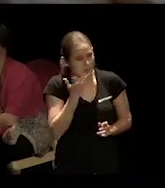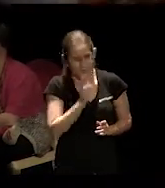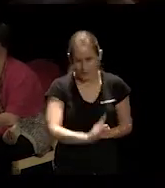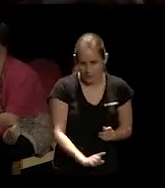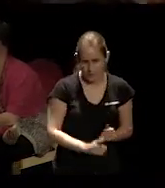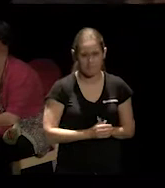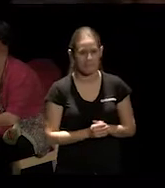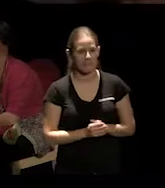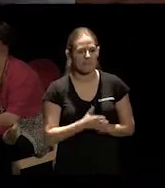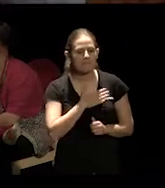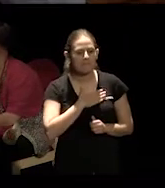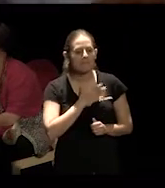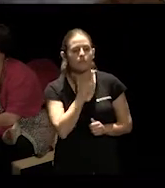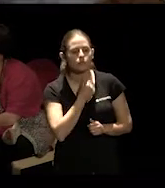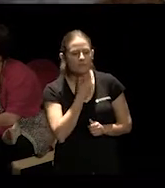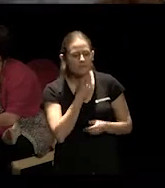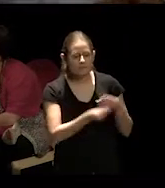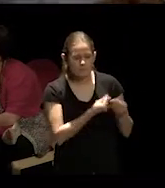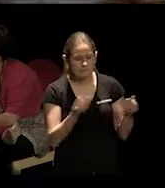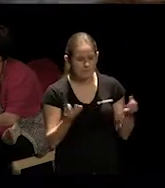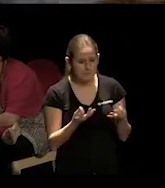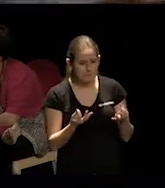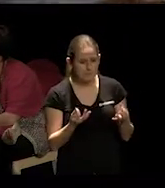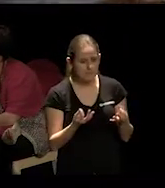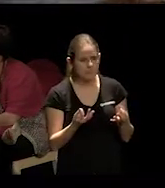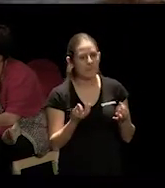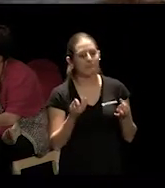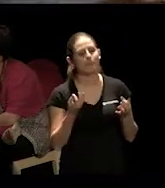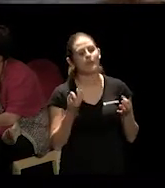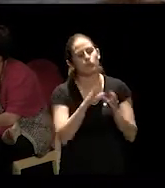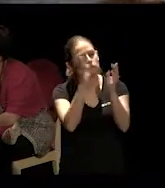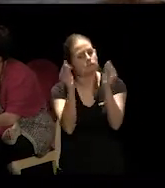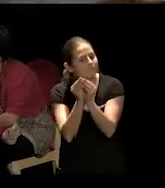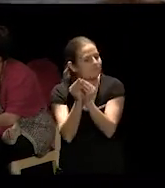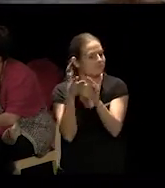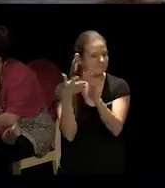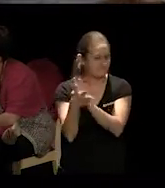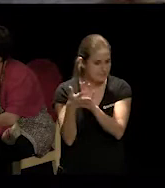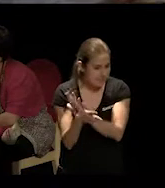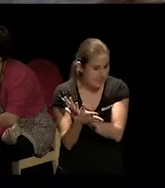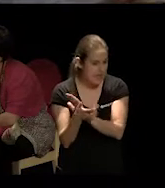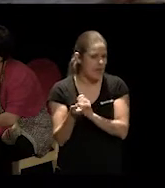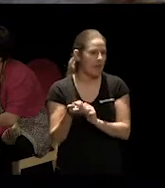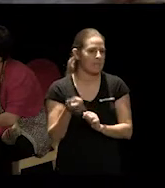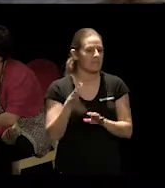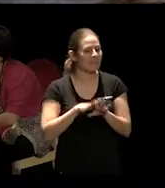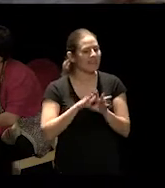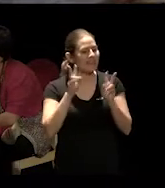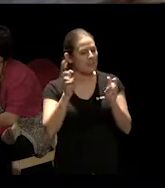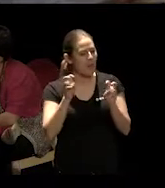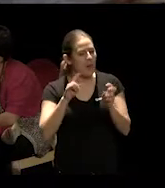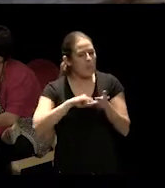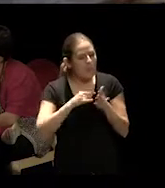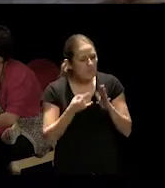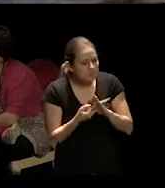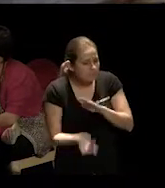a mí me gustaría hacer una pequeña semblanza explicando la procedencia de este